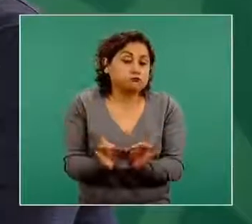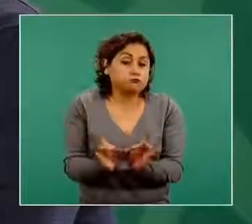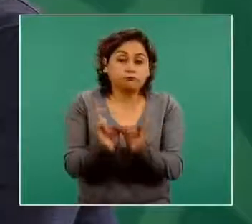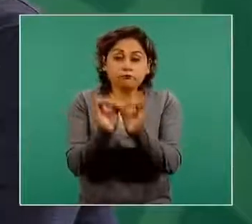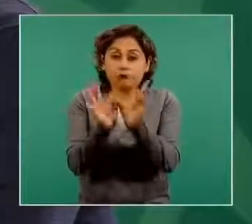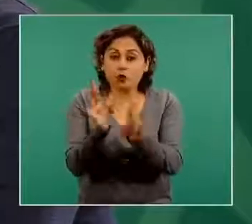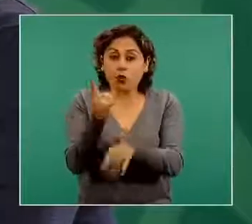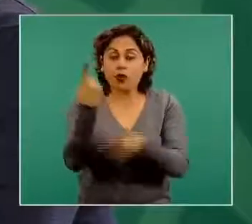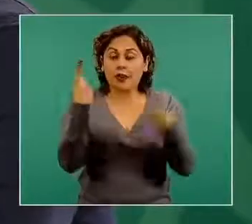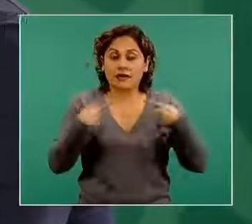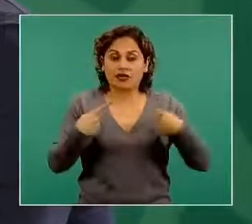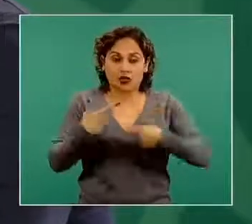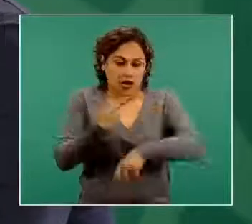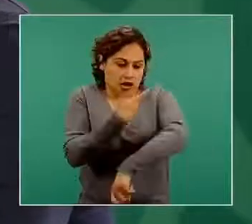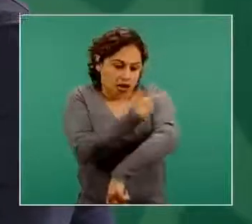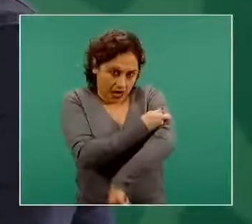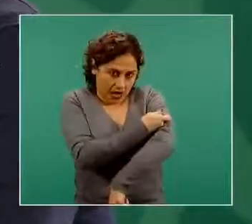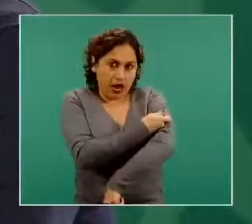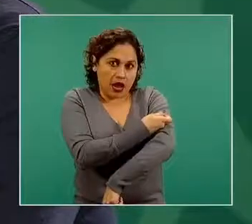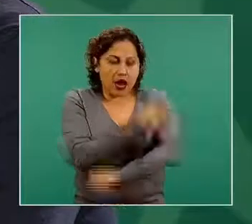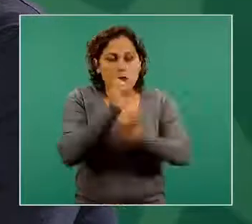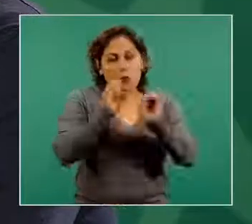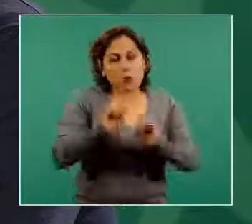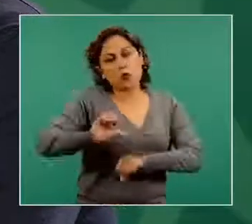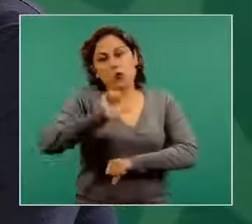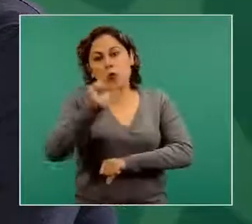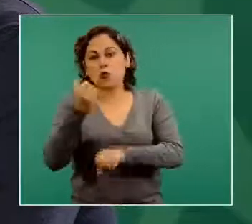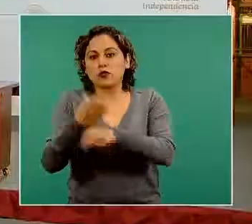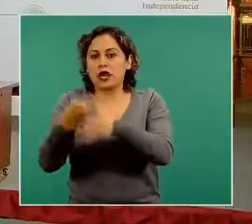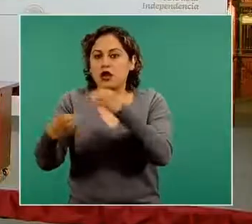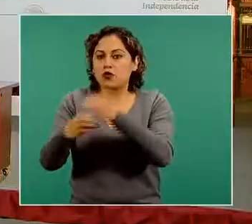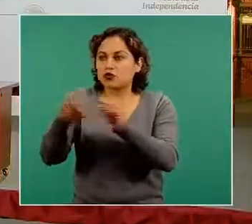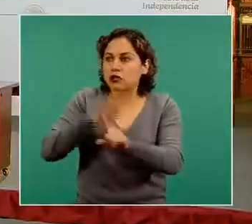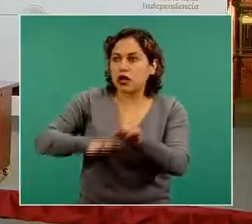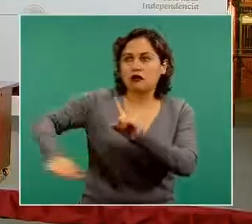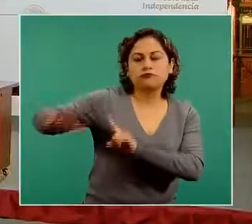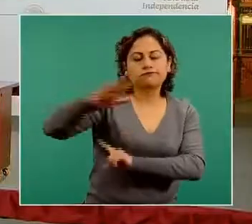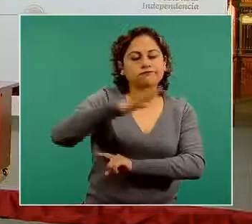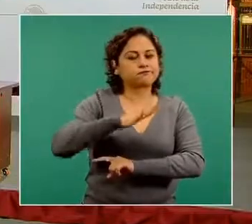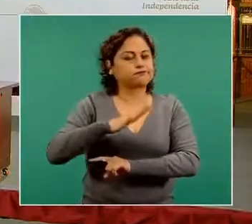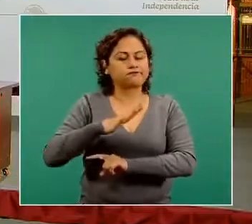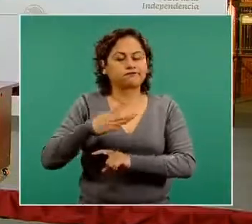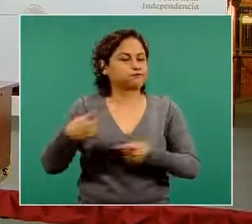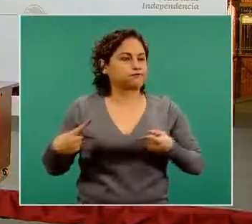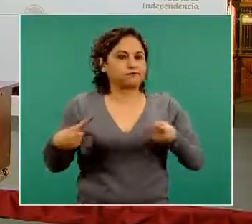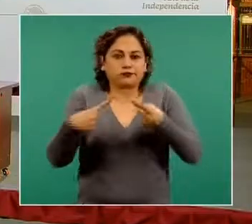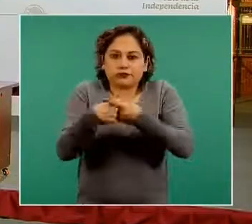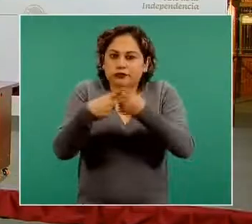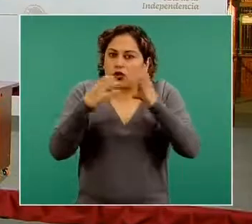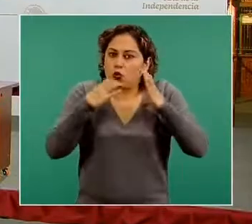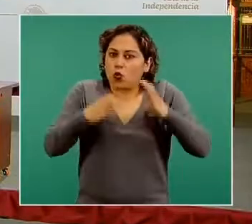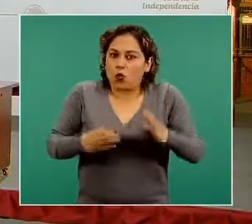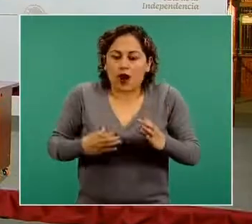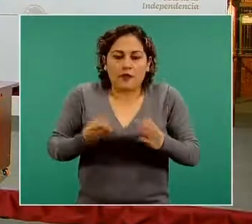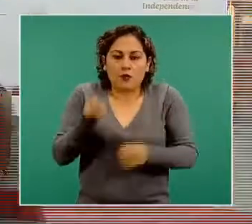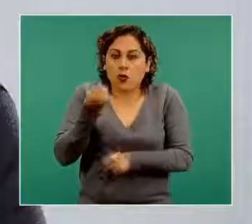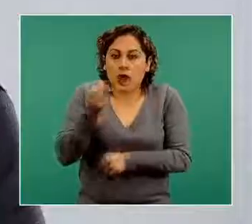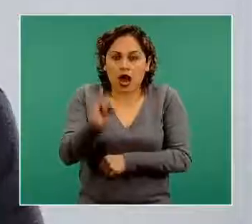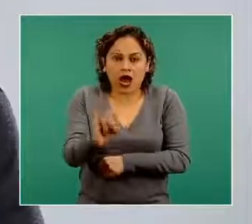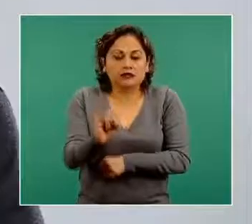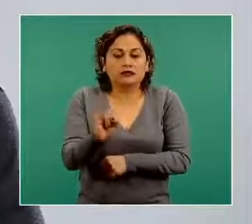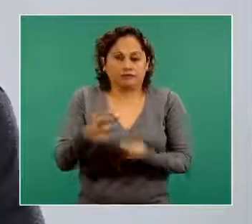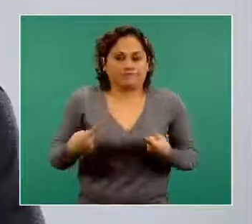a la vacuna, sino ante cualquier elemento que en su momento le produzca una reacción alérgica